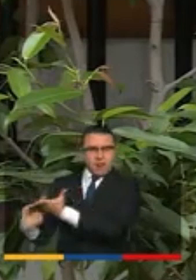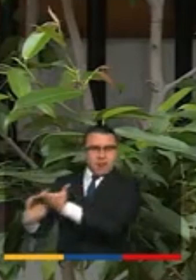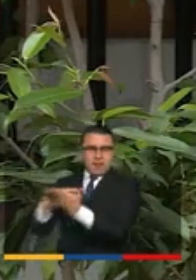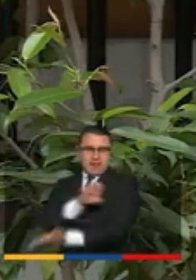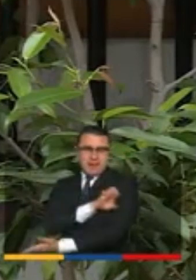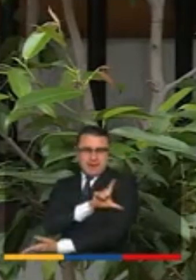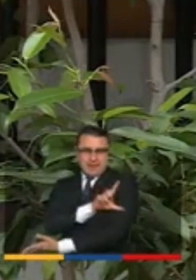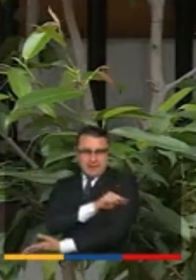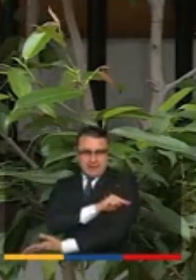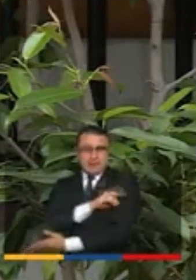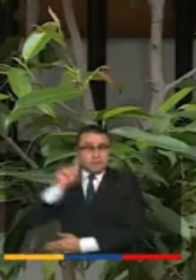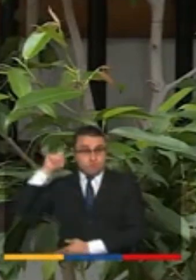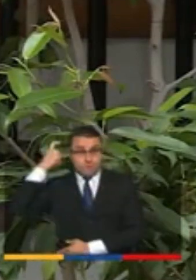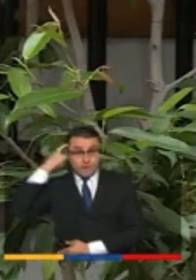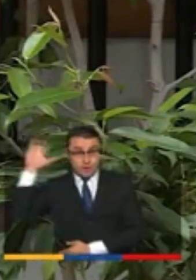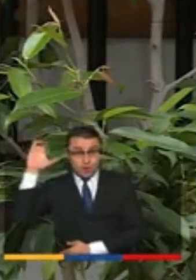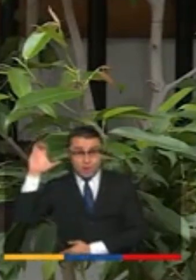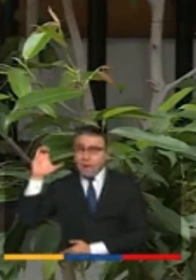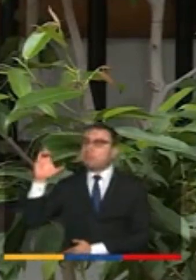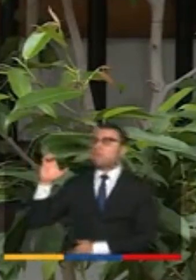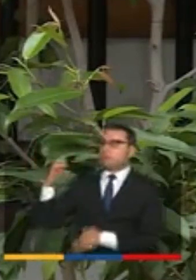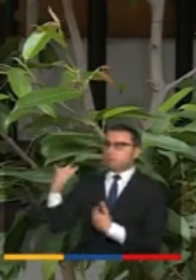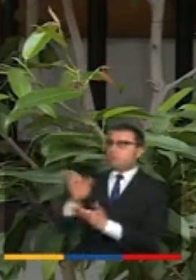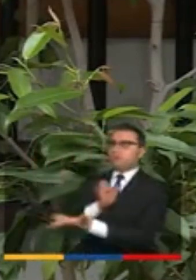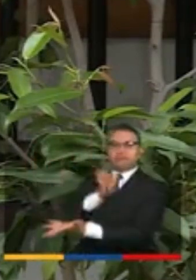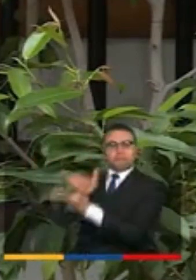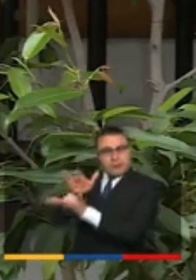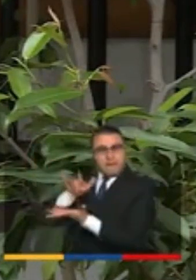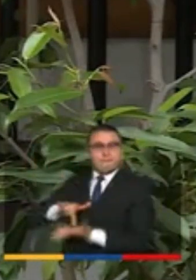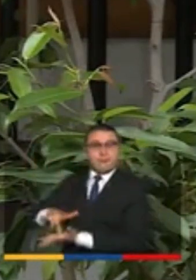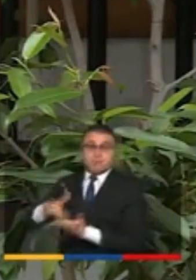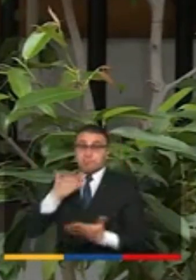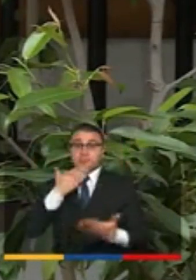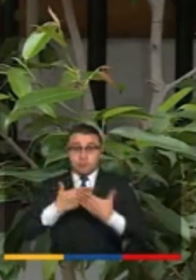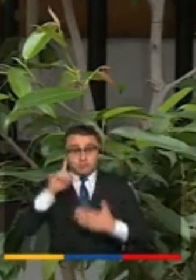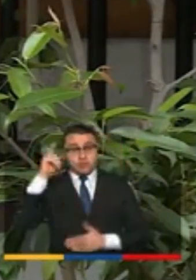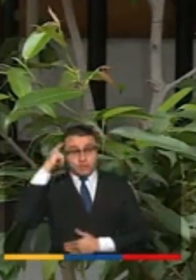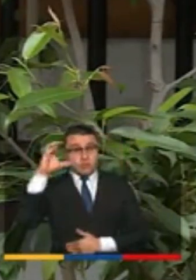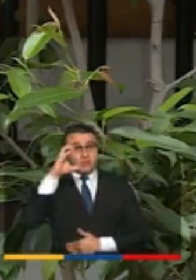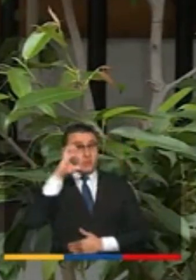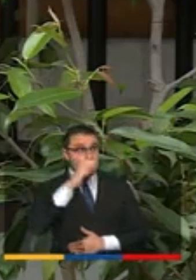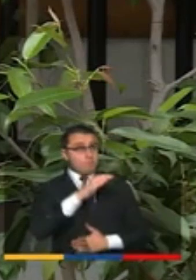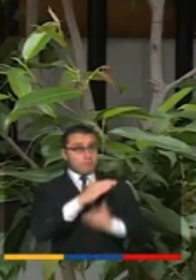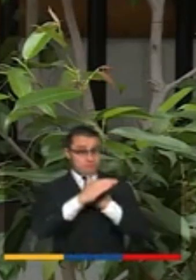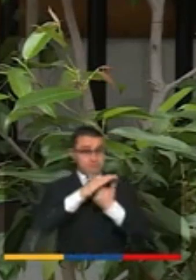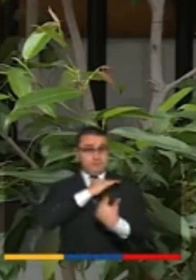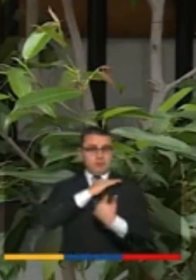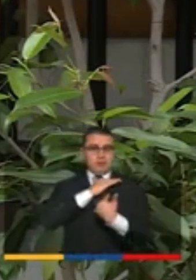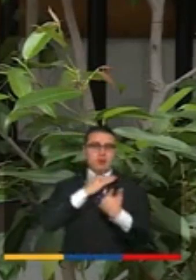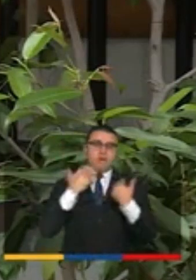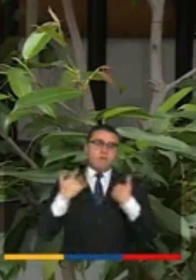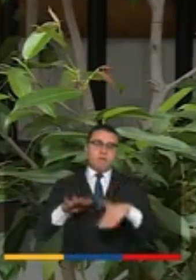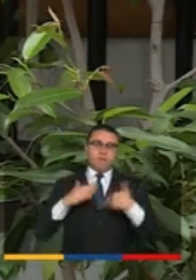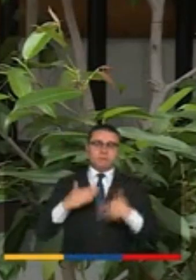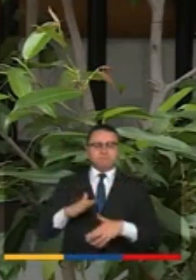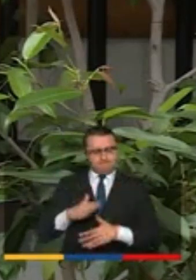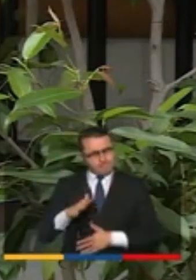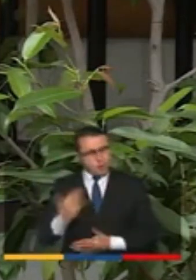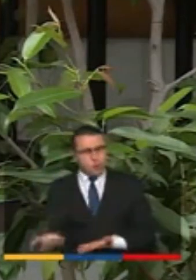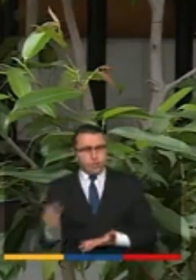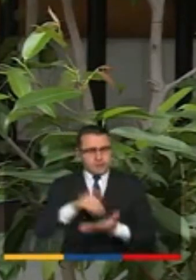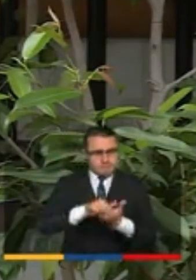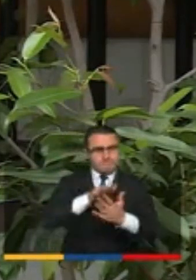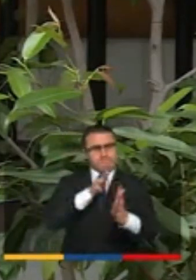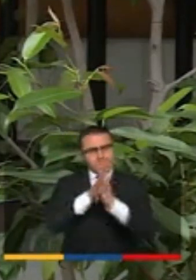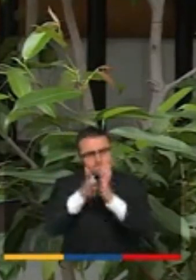ELN, y agradezco al Gobierno colombiano la invitación y reitero el apoyo irrestricto por